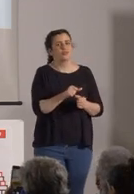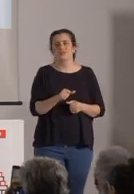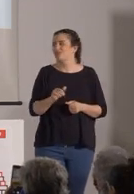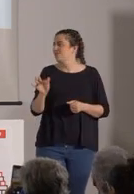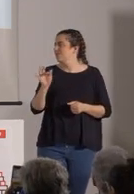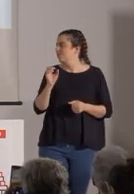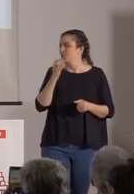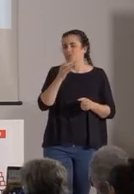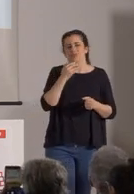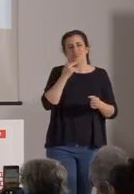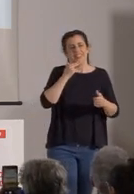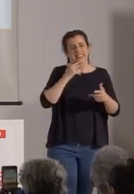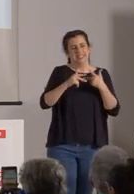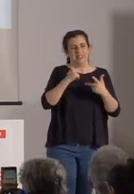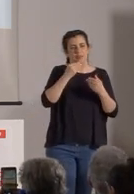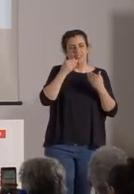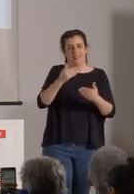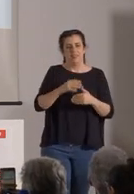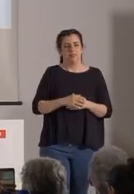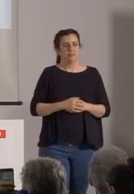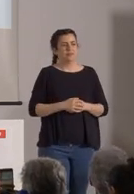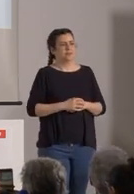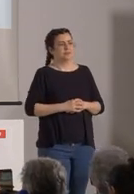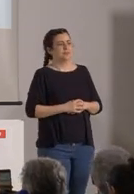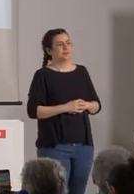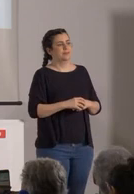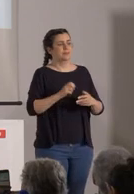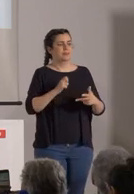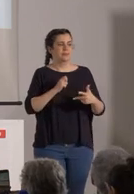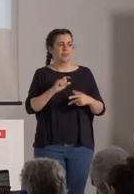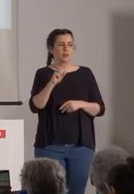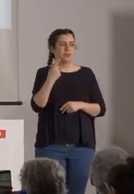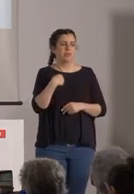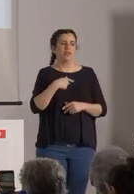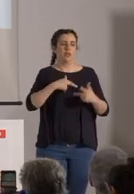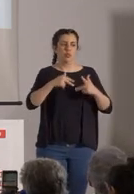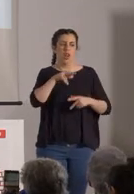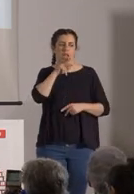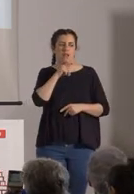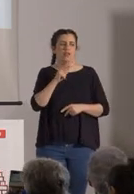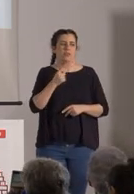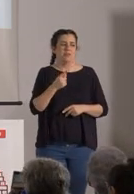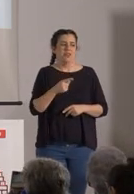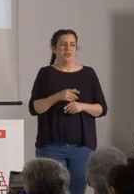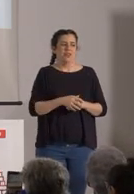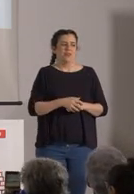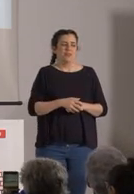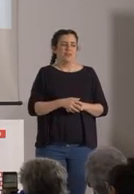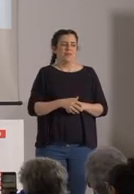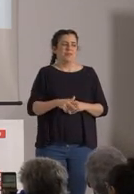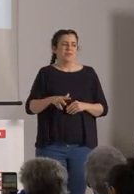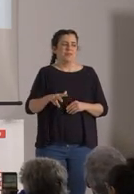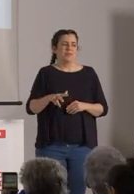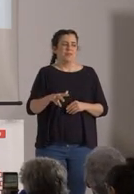que ricas como ya. Bueno, lehenik eta behin, esan erderaz egingo dudala tartetxo hau motza delako, baina ondoren